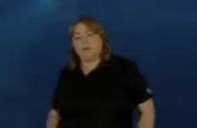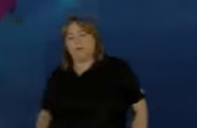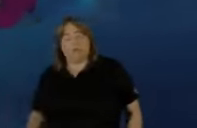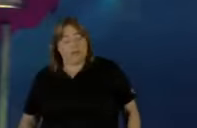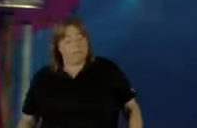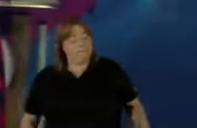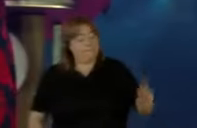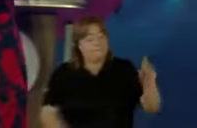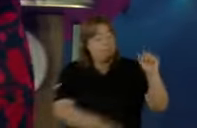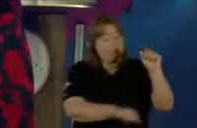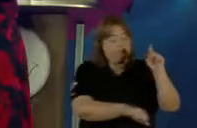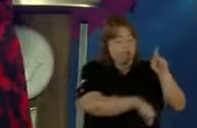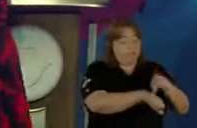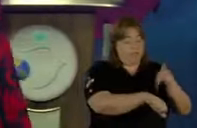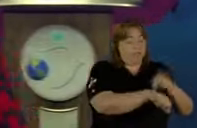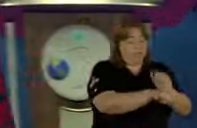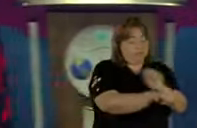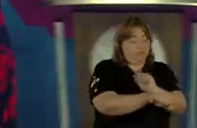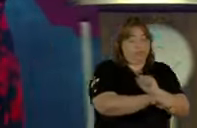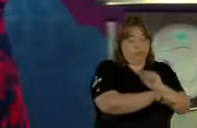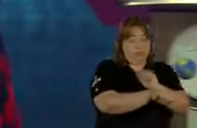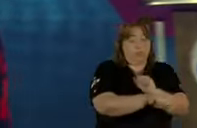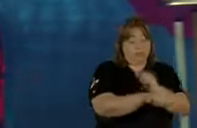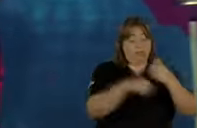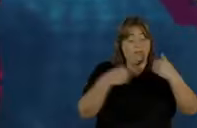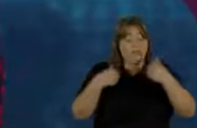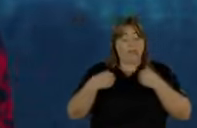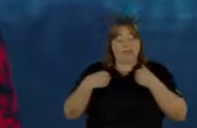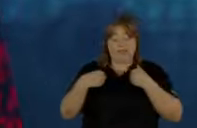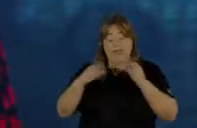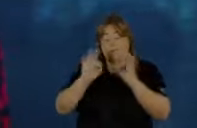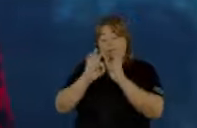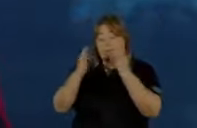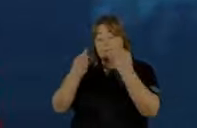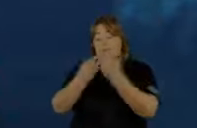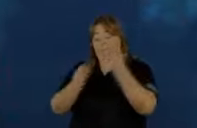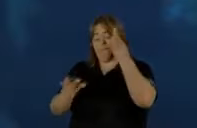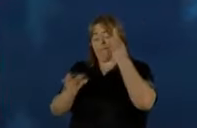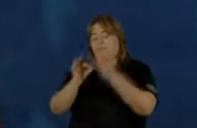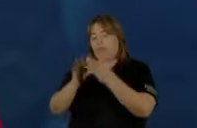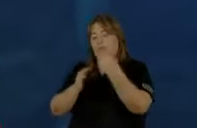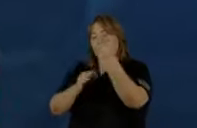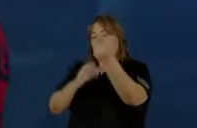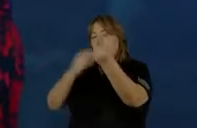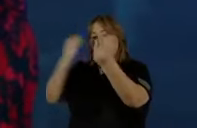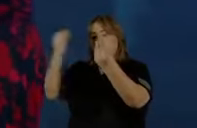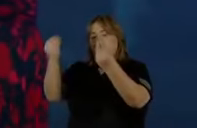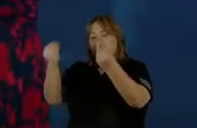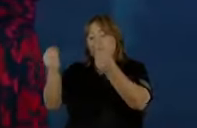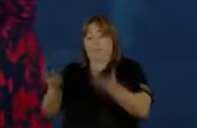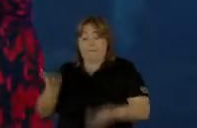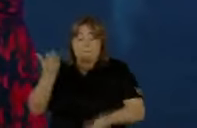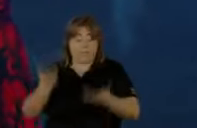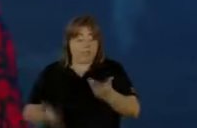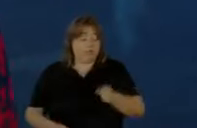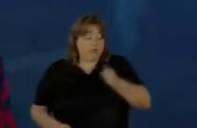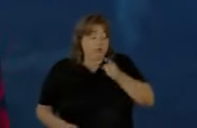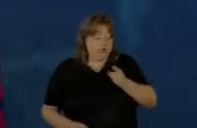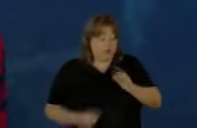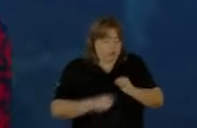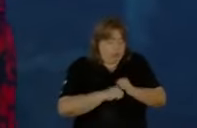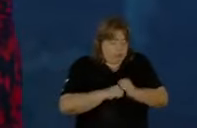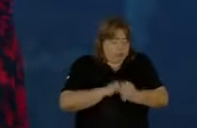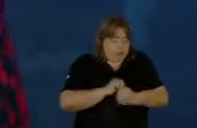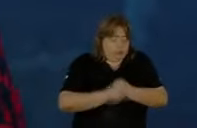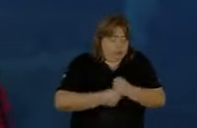Pedro estaba preso, pero tenía una familia de la fe fuera. Puede que estés pasando por una crisis, pero mientras